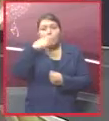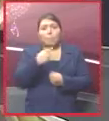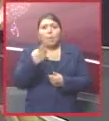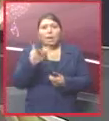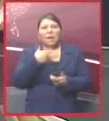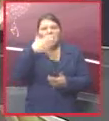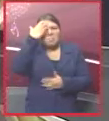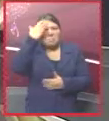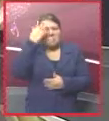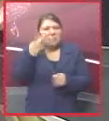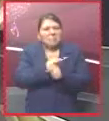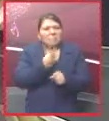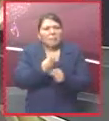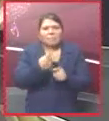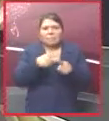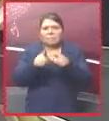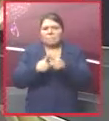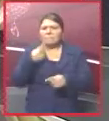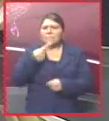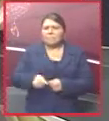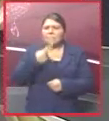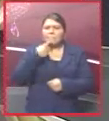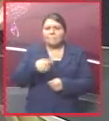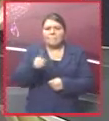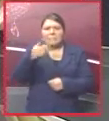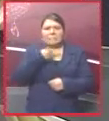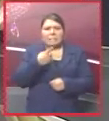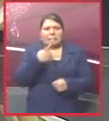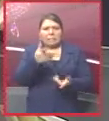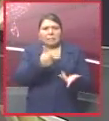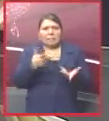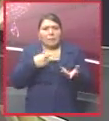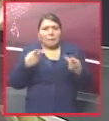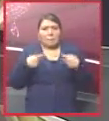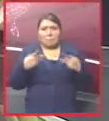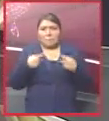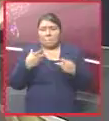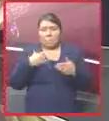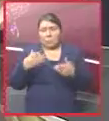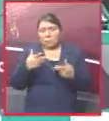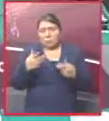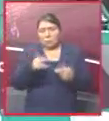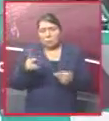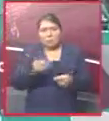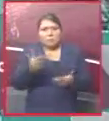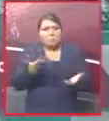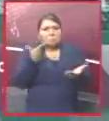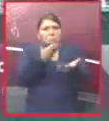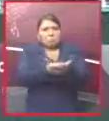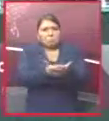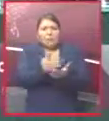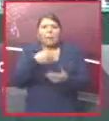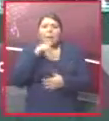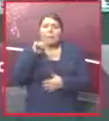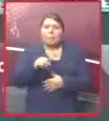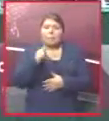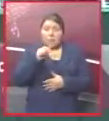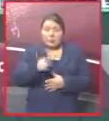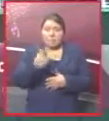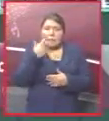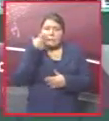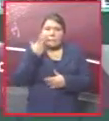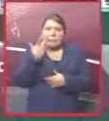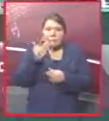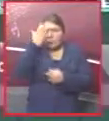actual del número de quejas y demandas que los ciudadanos han presentado ante el organismo, así como obtener información sobre